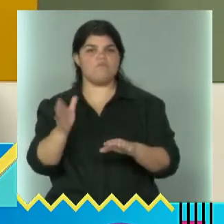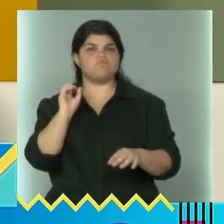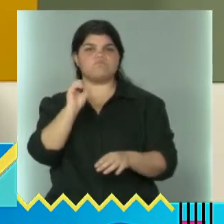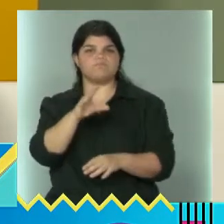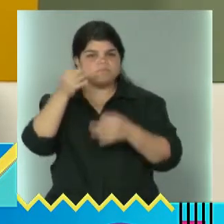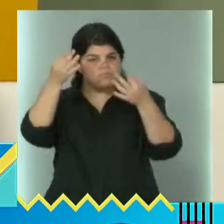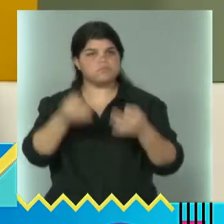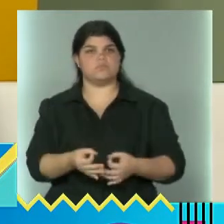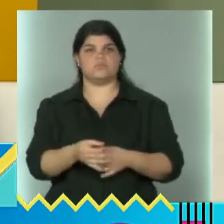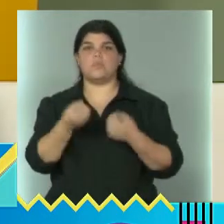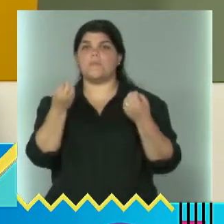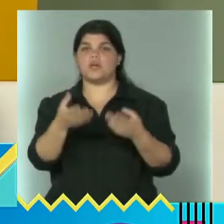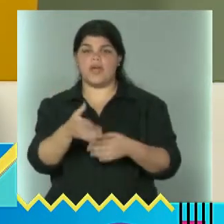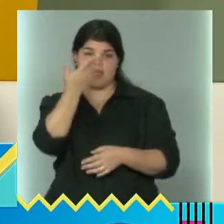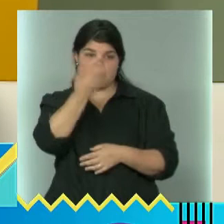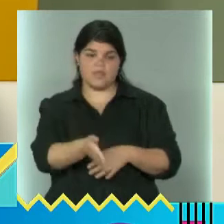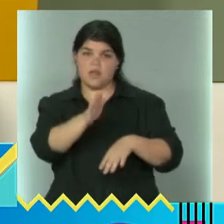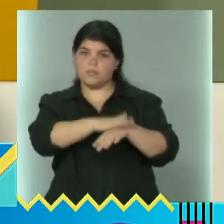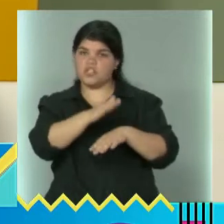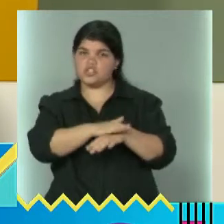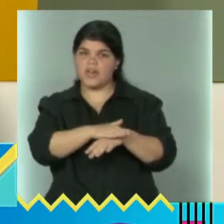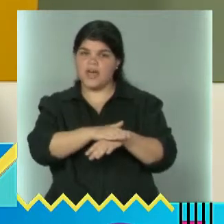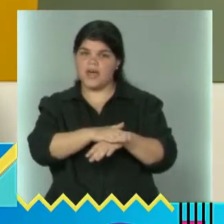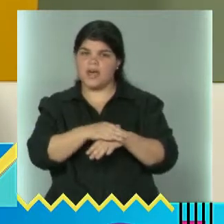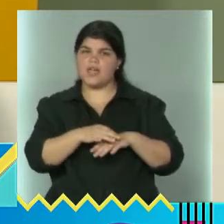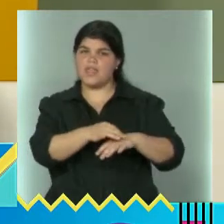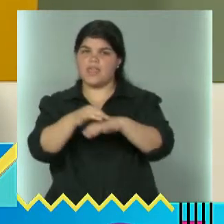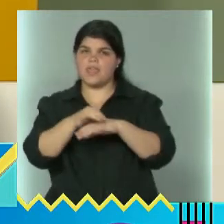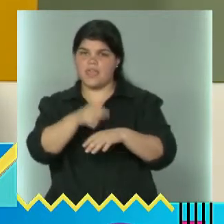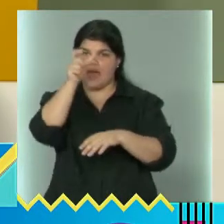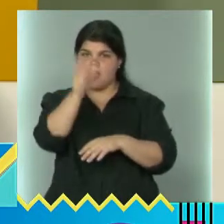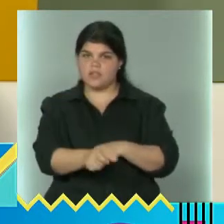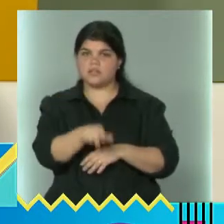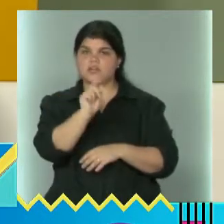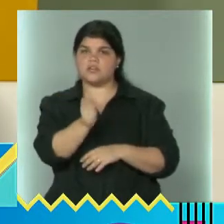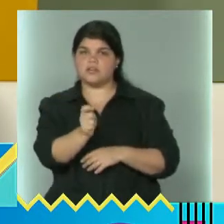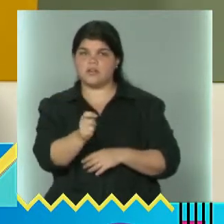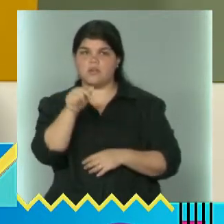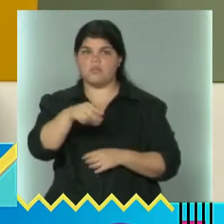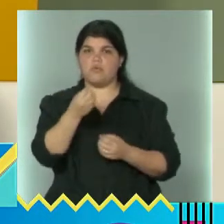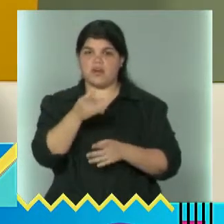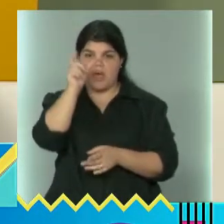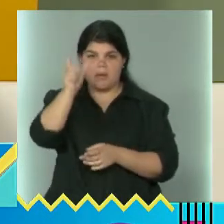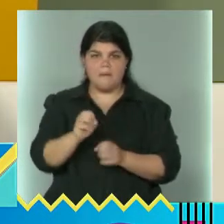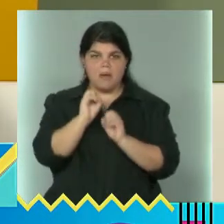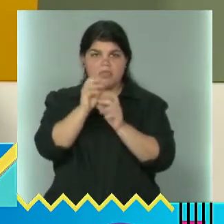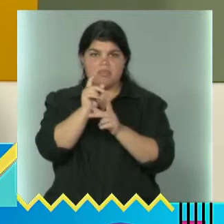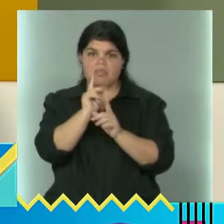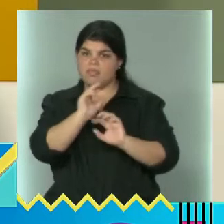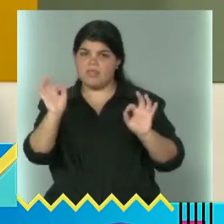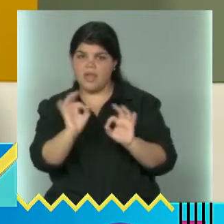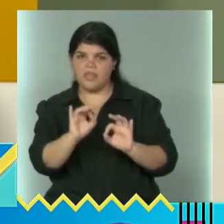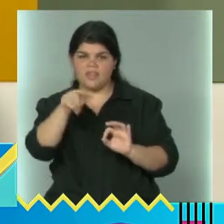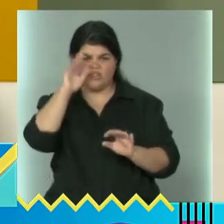por el coachee o quien va a tomar coaching, porque el no ponerle apellido genera un poco de la confusión que